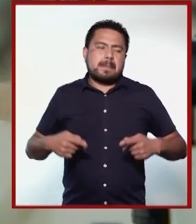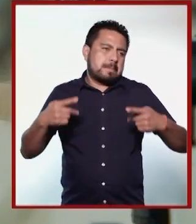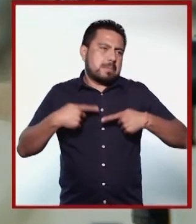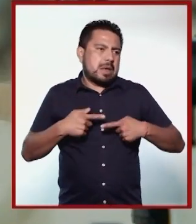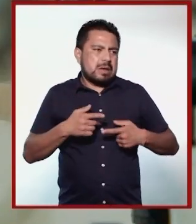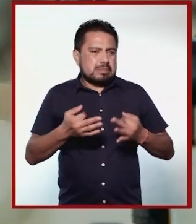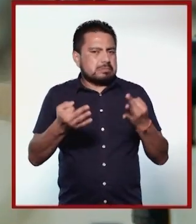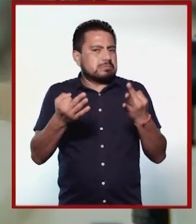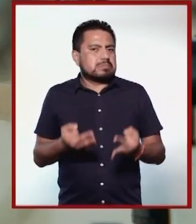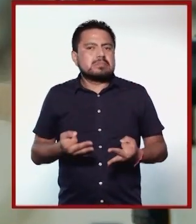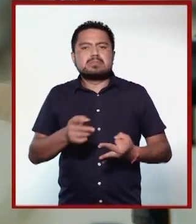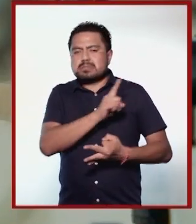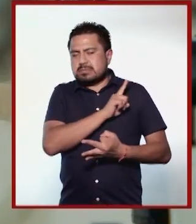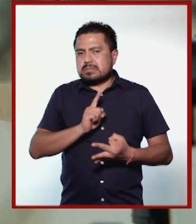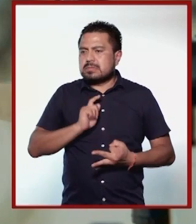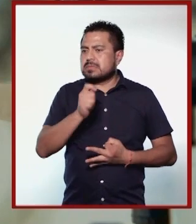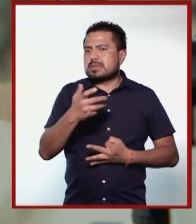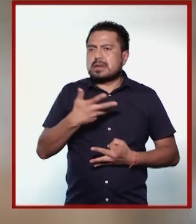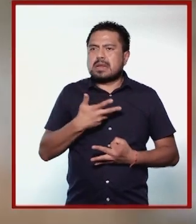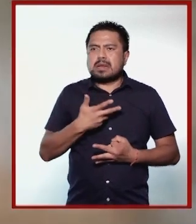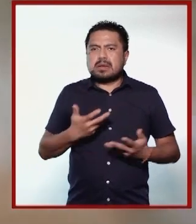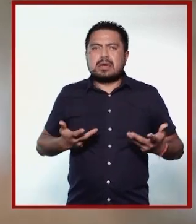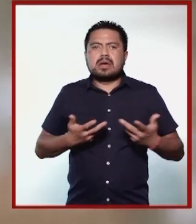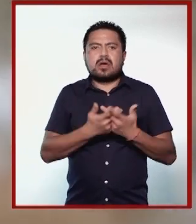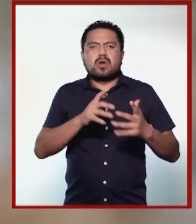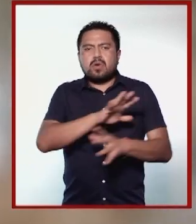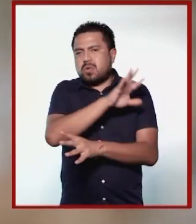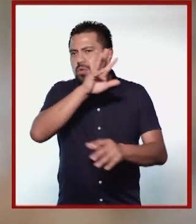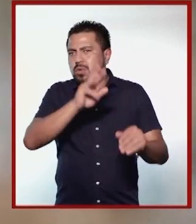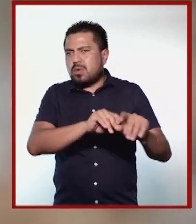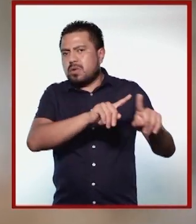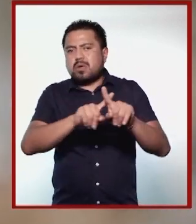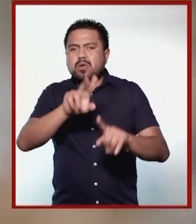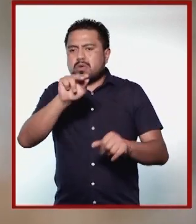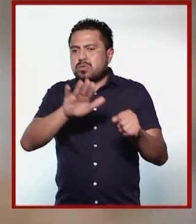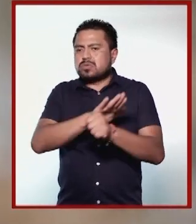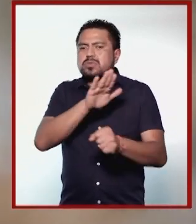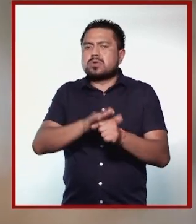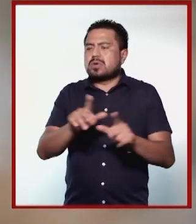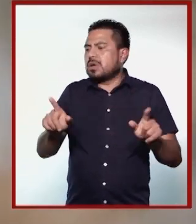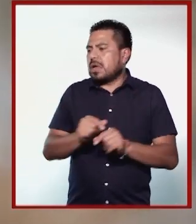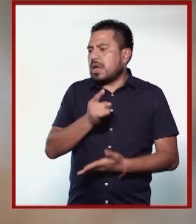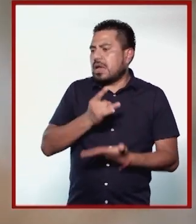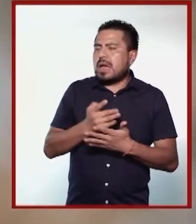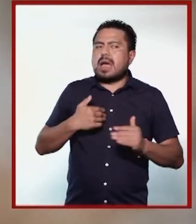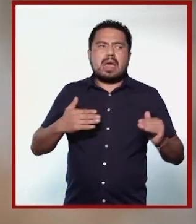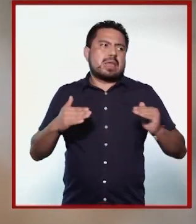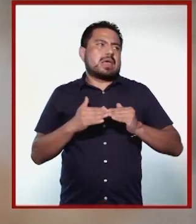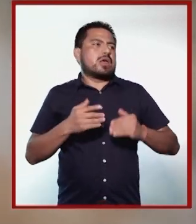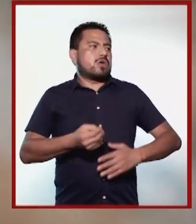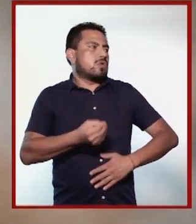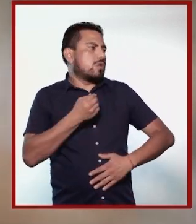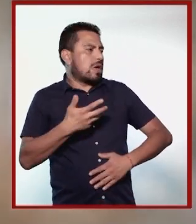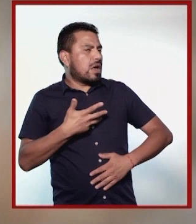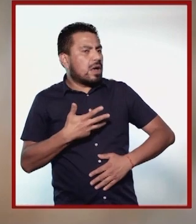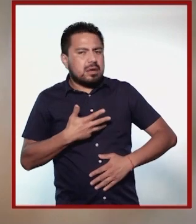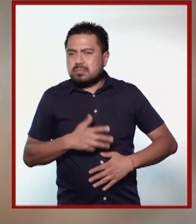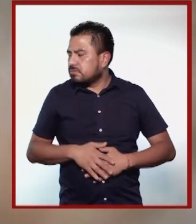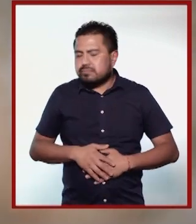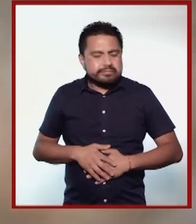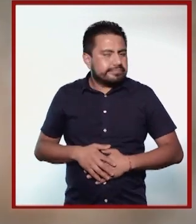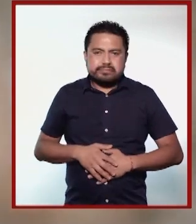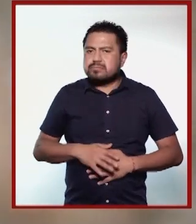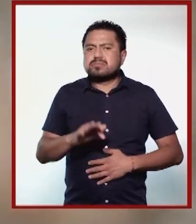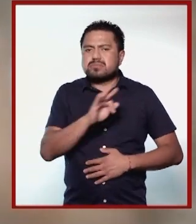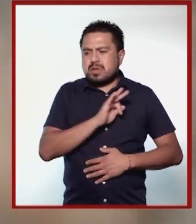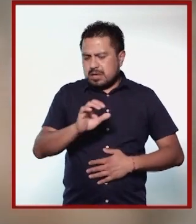íntegro tiene que tener gratificaciones de todo tipo. No basta con que tengas casa y comida y puedas